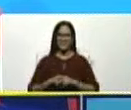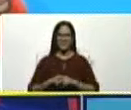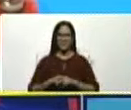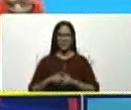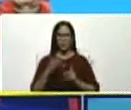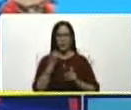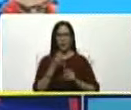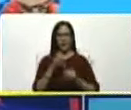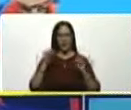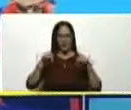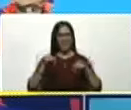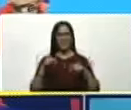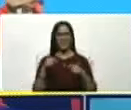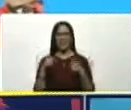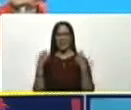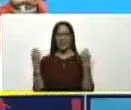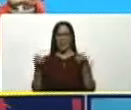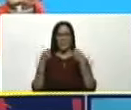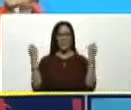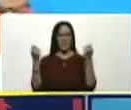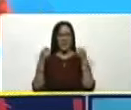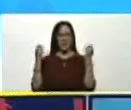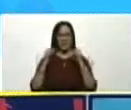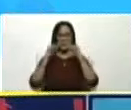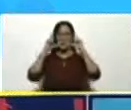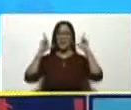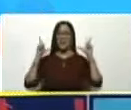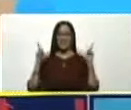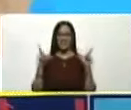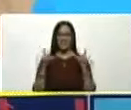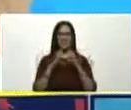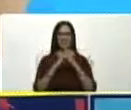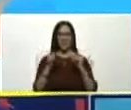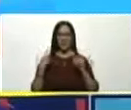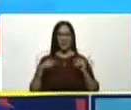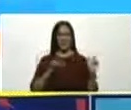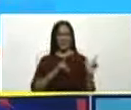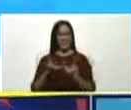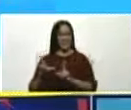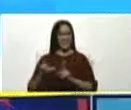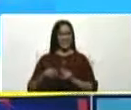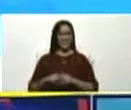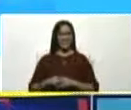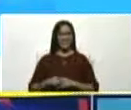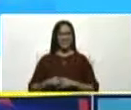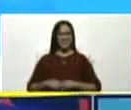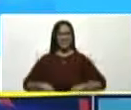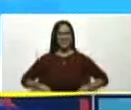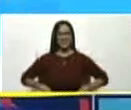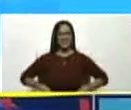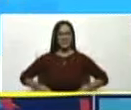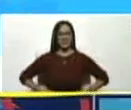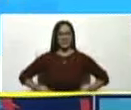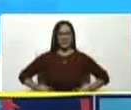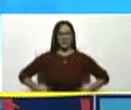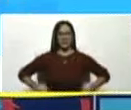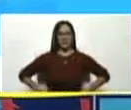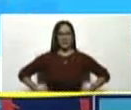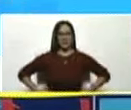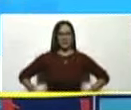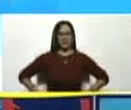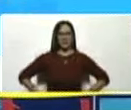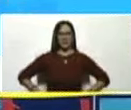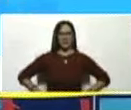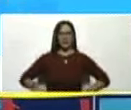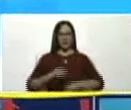Bueno, esta es la campaña de la sorpresa. Todos tienen que estar preparados. Te felicito, Rosiné. Tus palabras